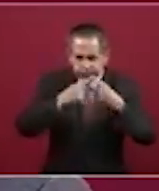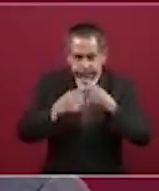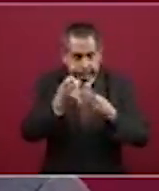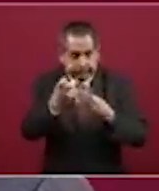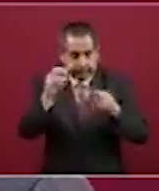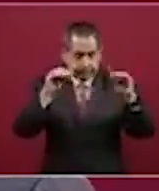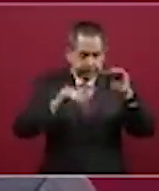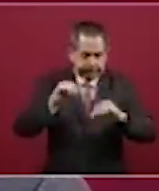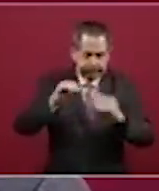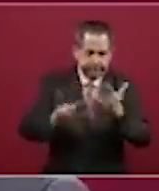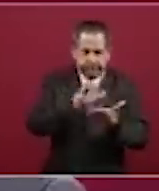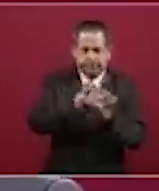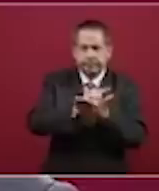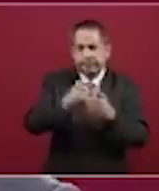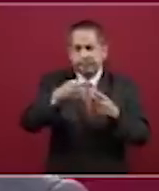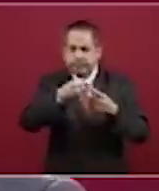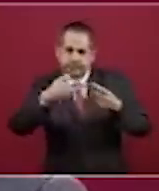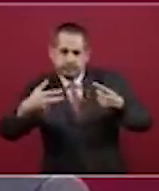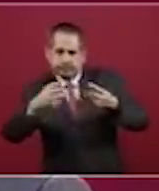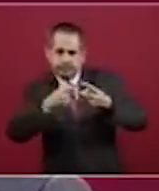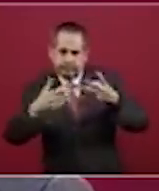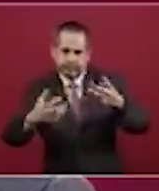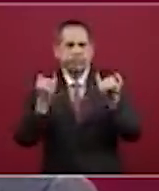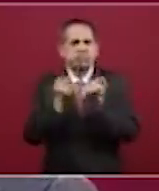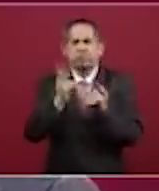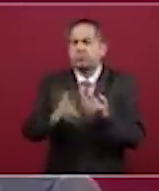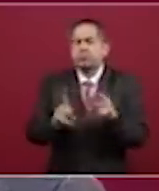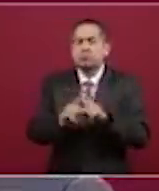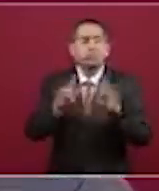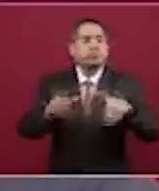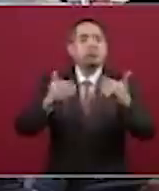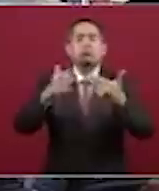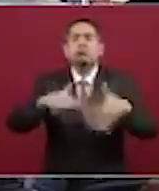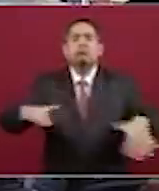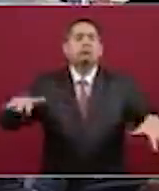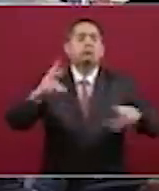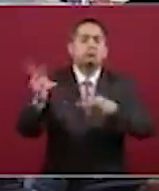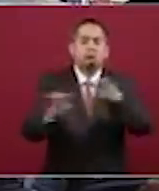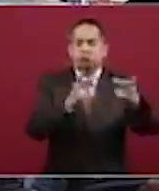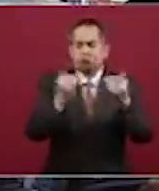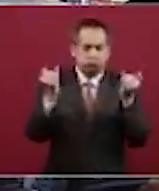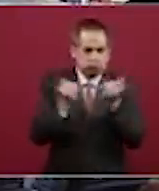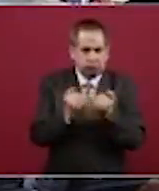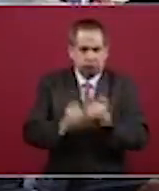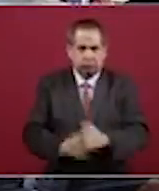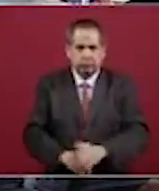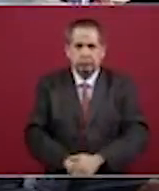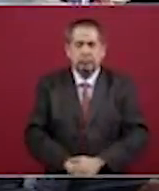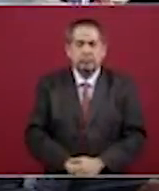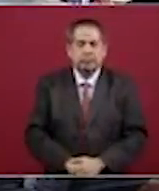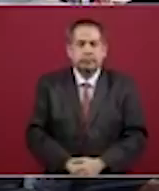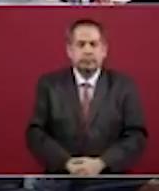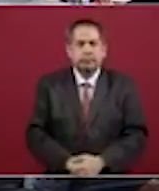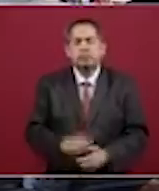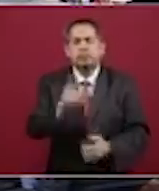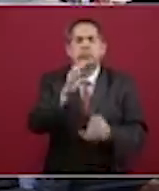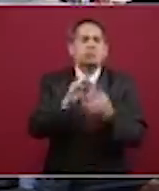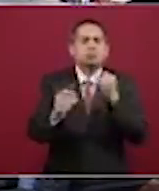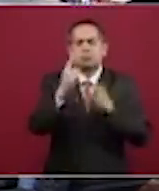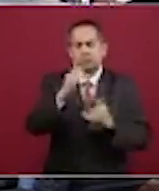leyes secundarias, tal y cual hicimos esta iniciativa, con consultas muy amplias. Muy bien. Una más.